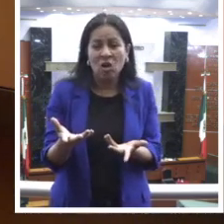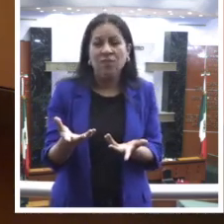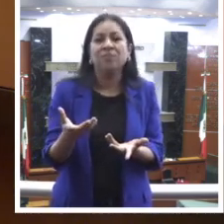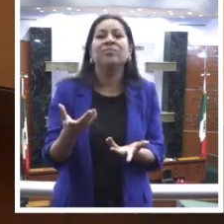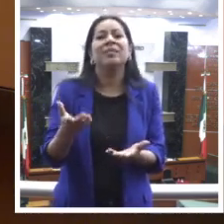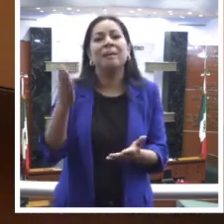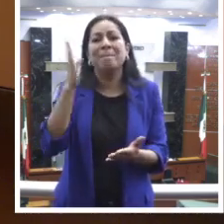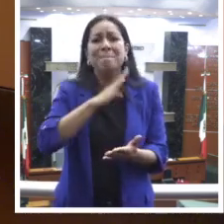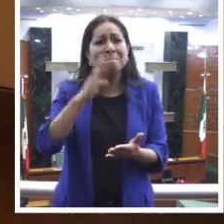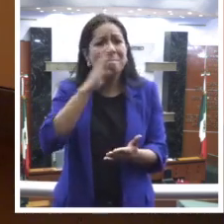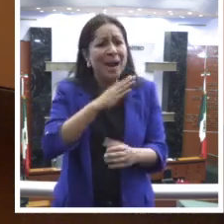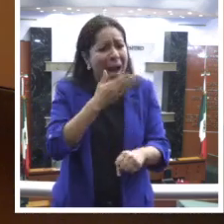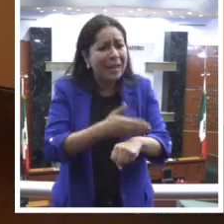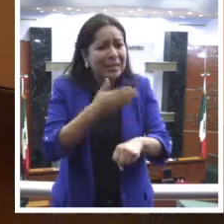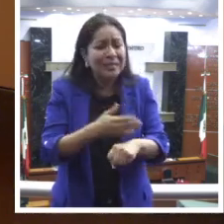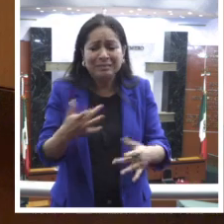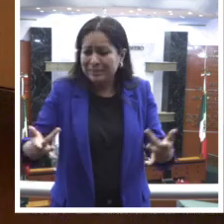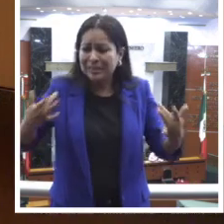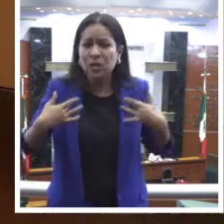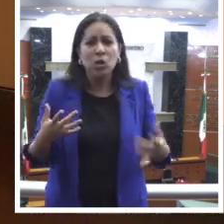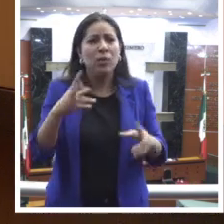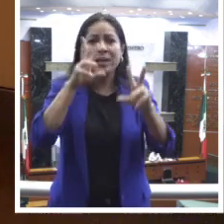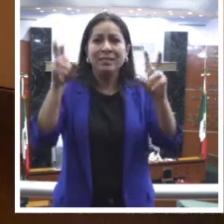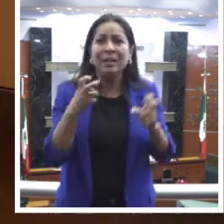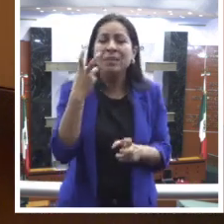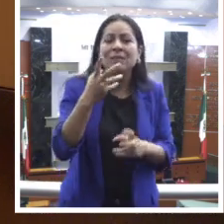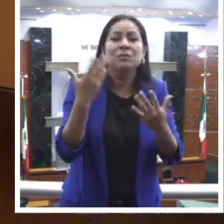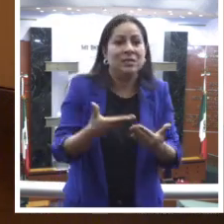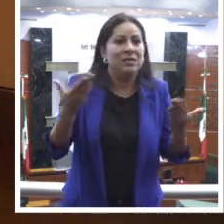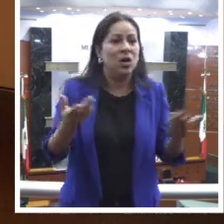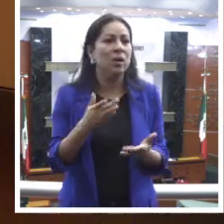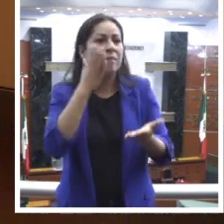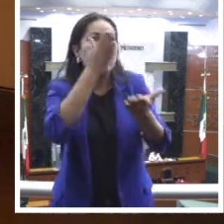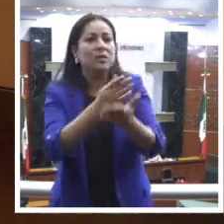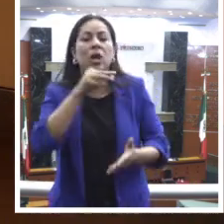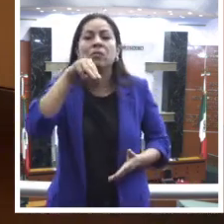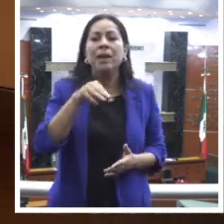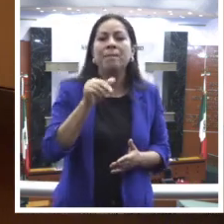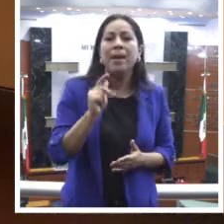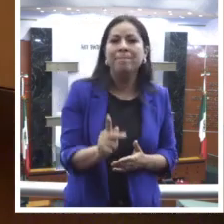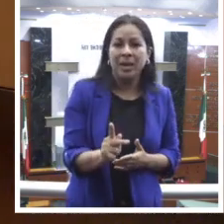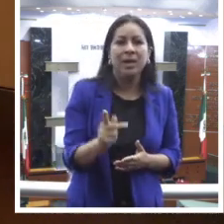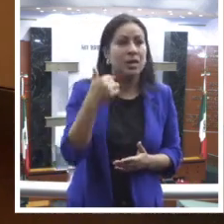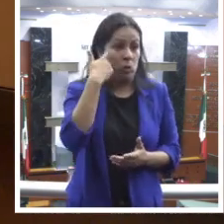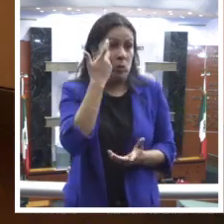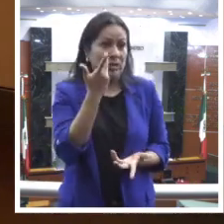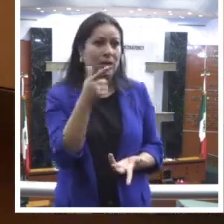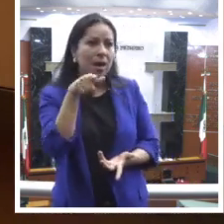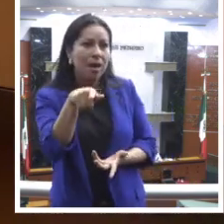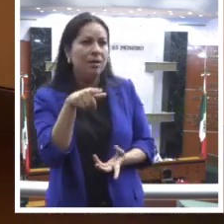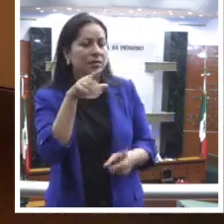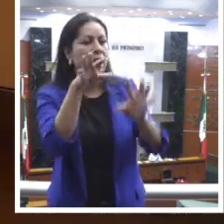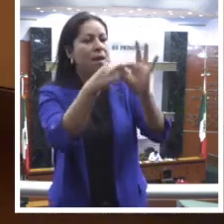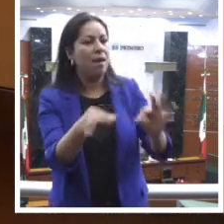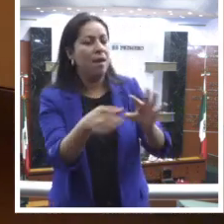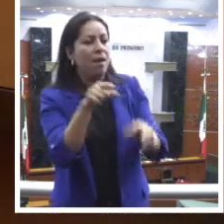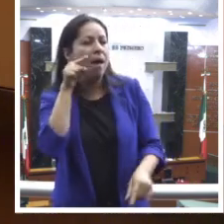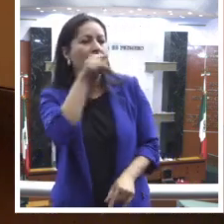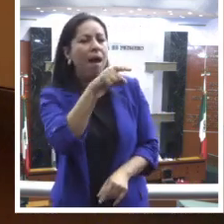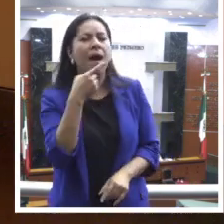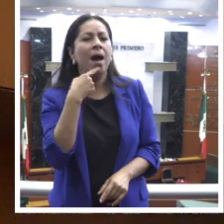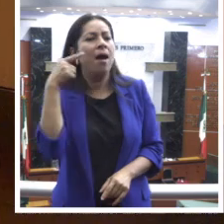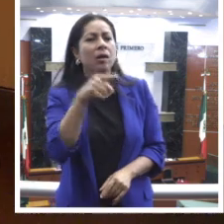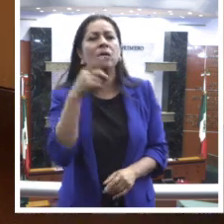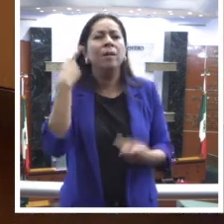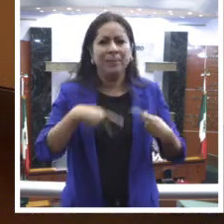de impunidad en este delito Porque si actualmente vas a un Ministerio Público y tú quieres señalar o denunciar